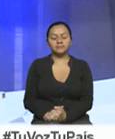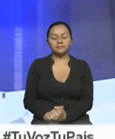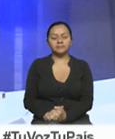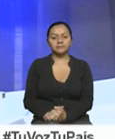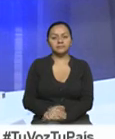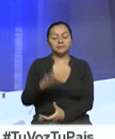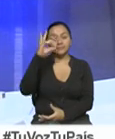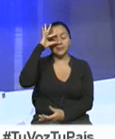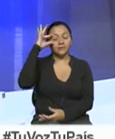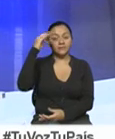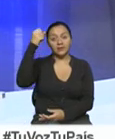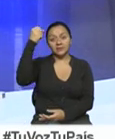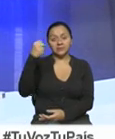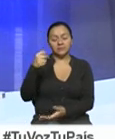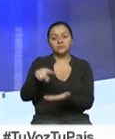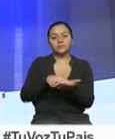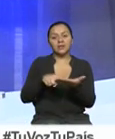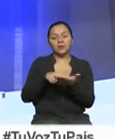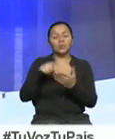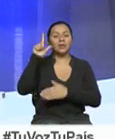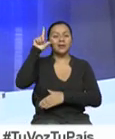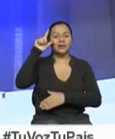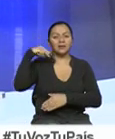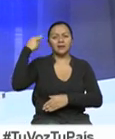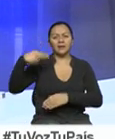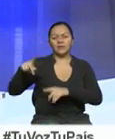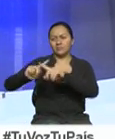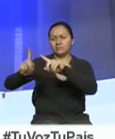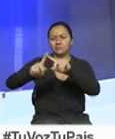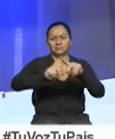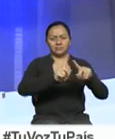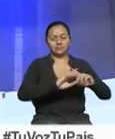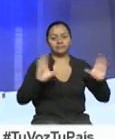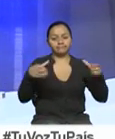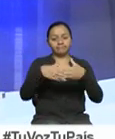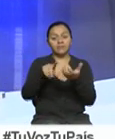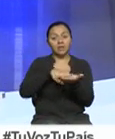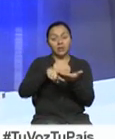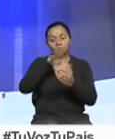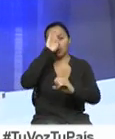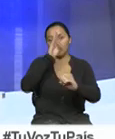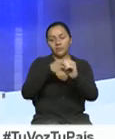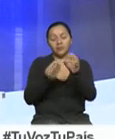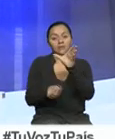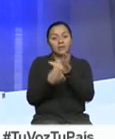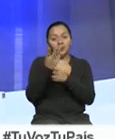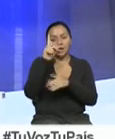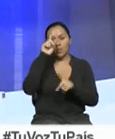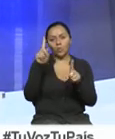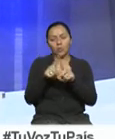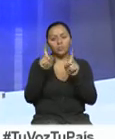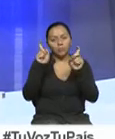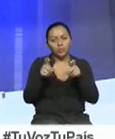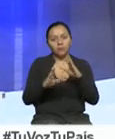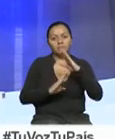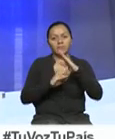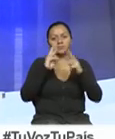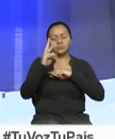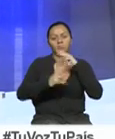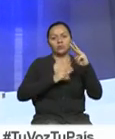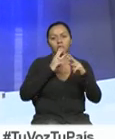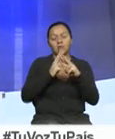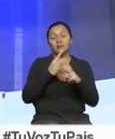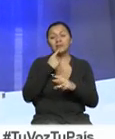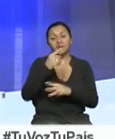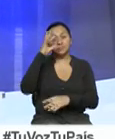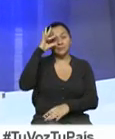El Papa Francisco se reúne con líderes de diferentes religiones con el propósito de crear acuerdos que permitan una paz mundial. El